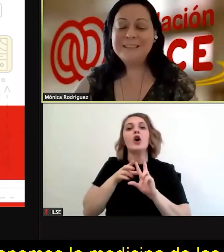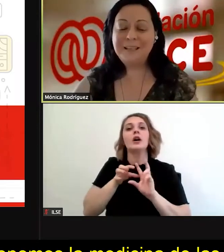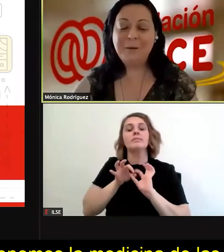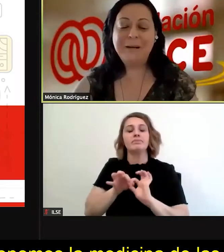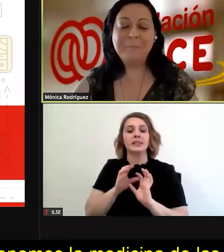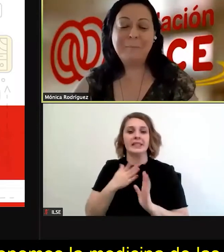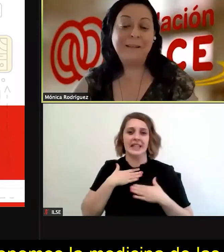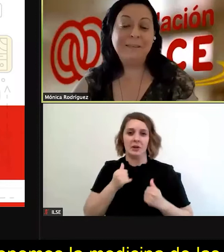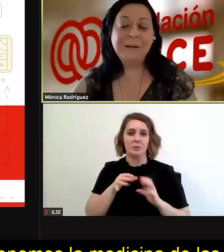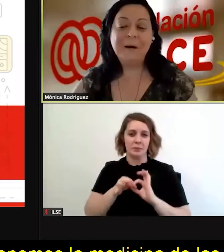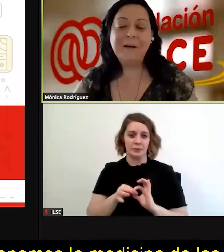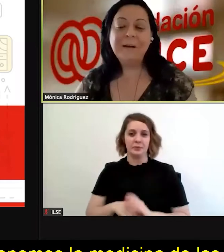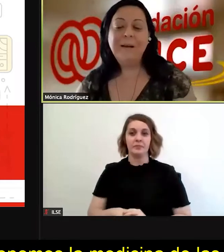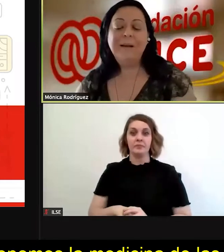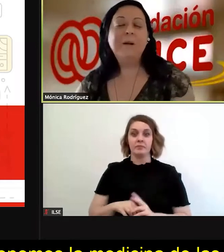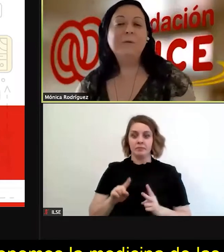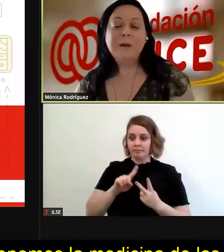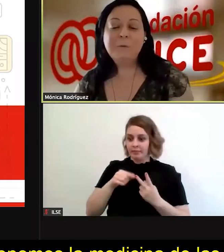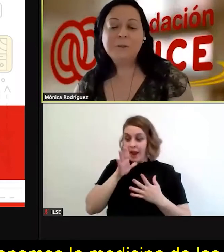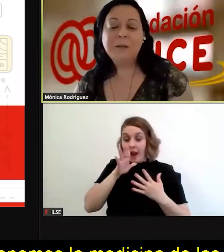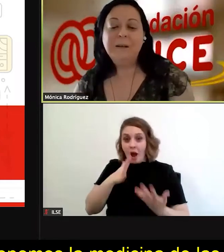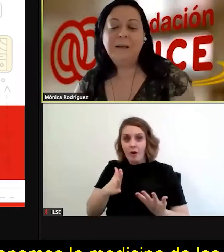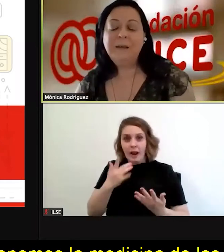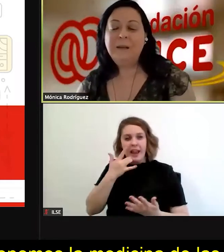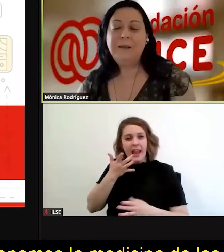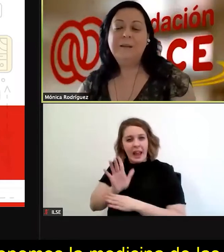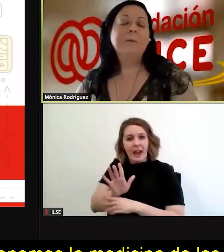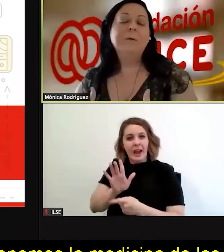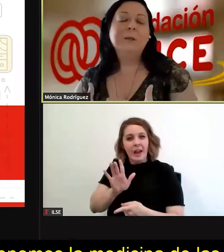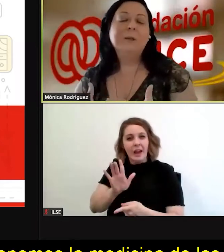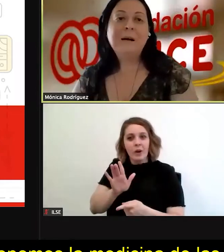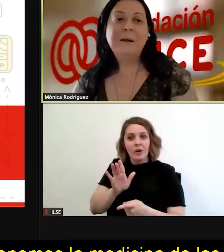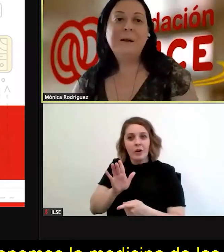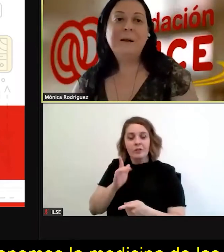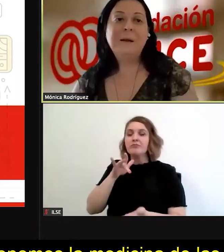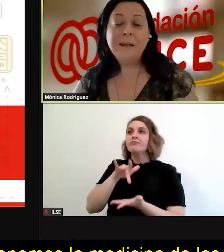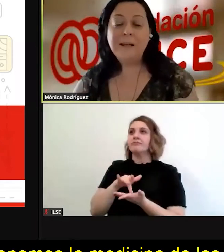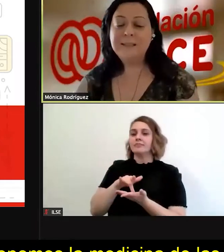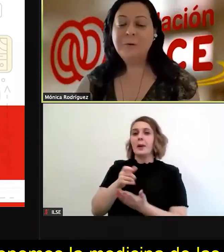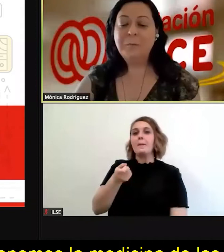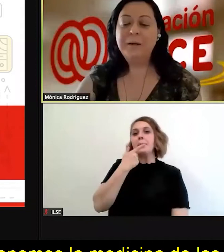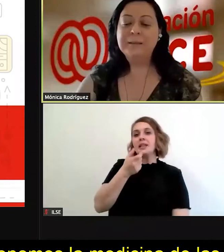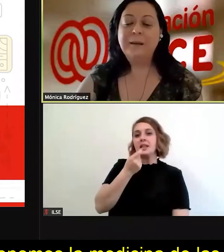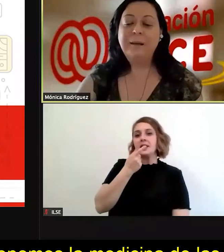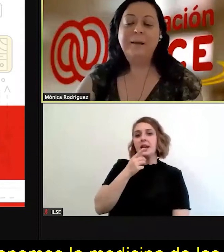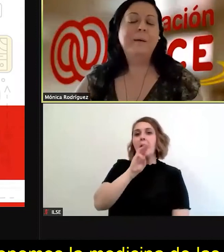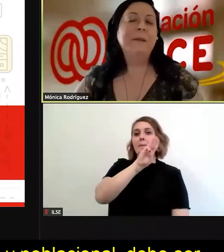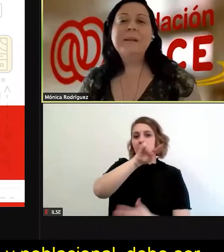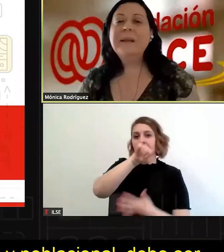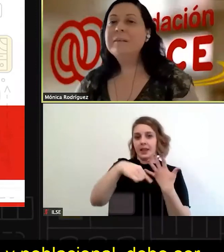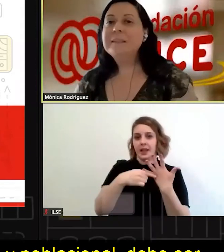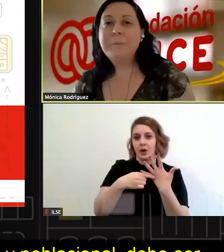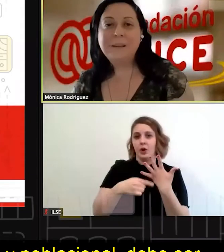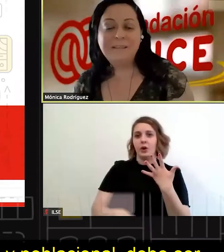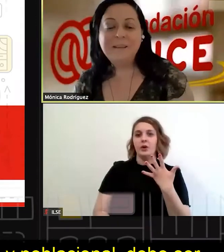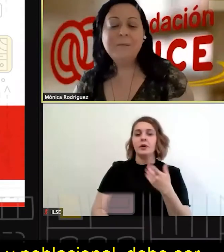de este paradigma encontramos que tenemos la medicina de las 5 Ps. La medicina debe